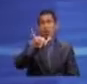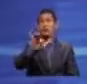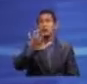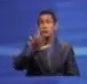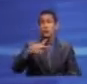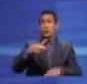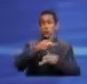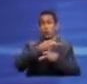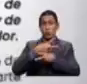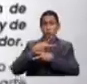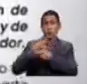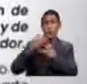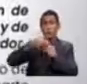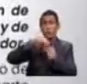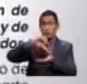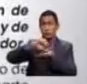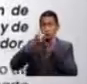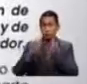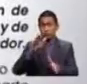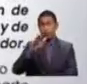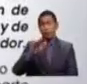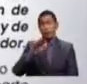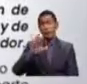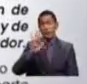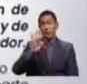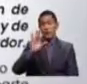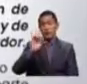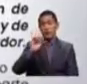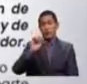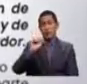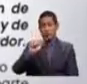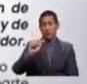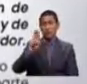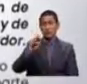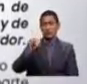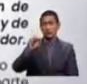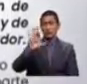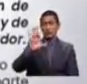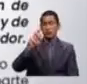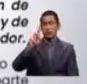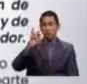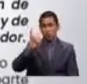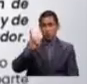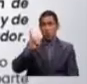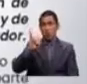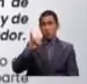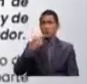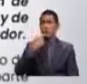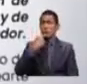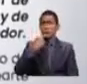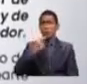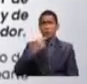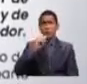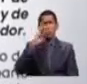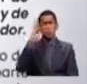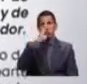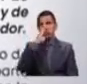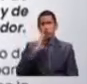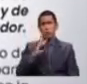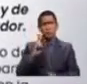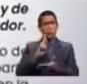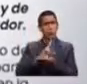de Participación Ciudadana, Andrés Fantoni, respondió que ninguno de sus bienes fue comprado con